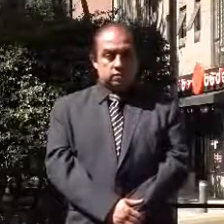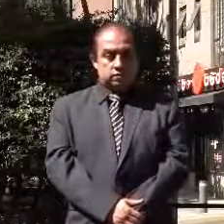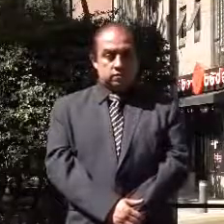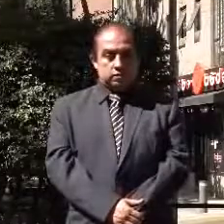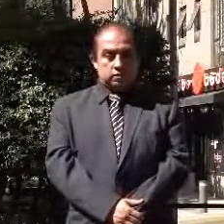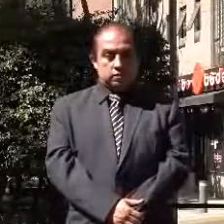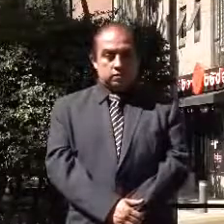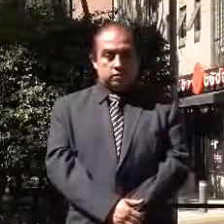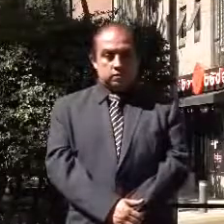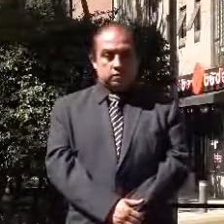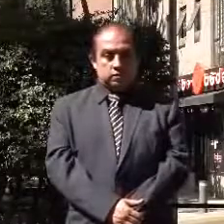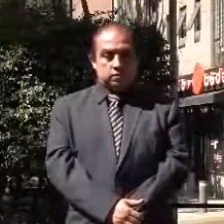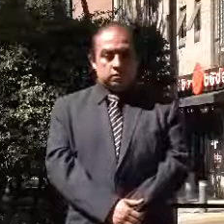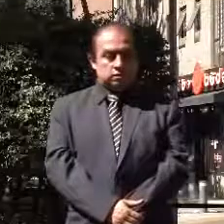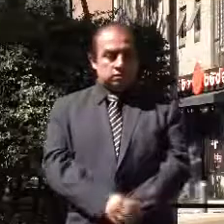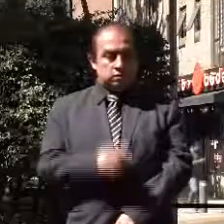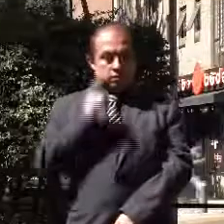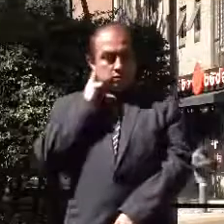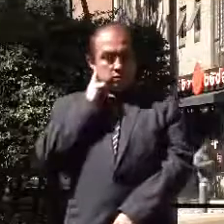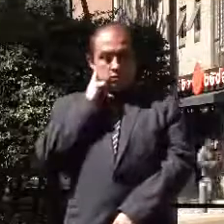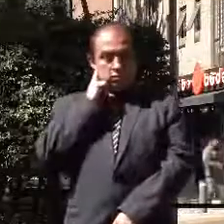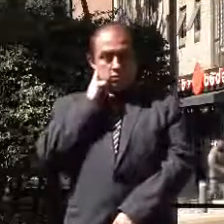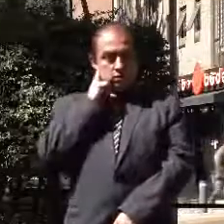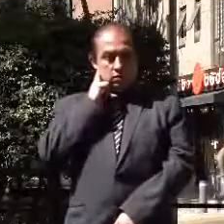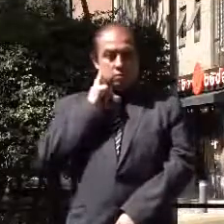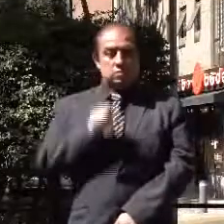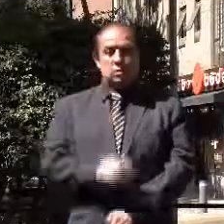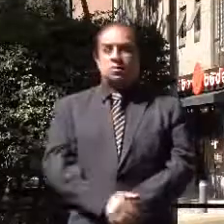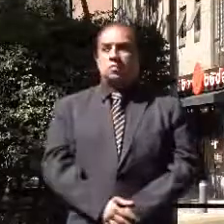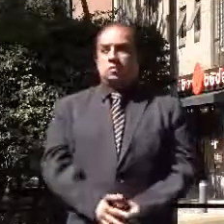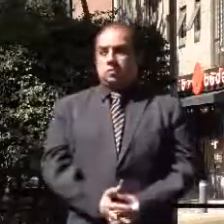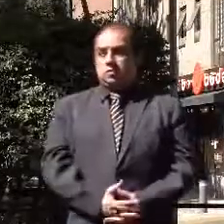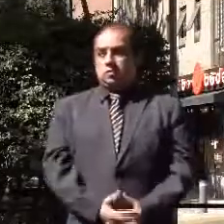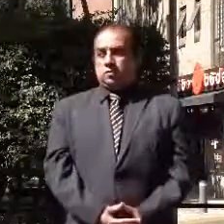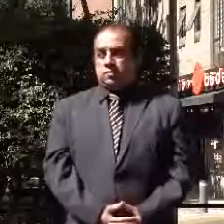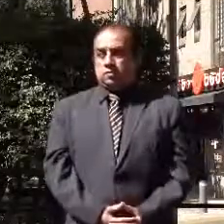¿Desde acá, Iván, o contigo? Que se vea el gabinete.